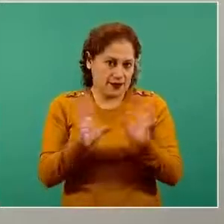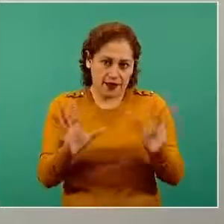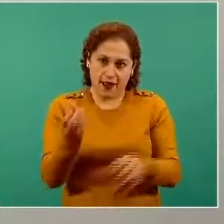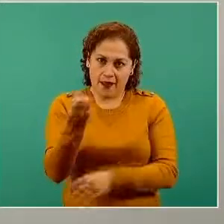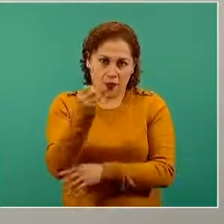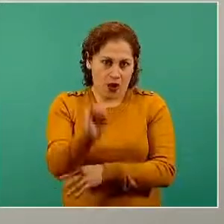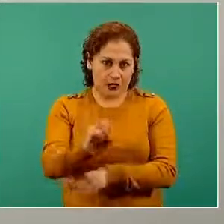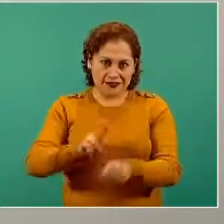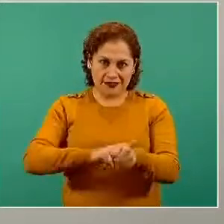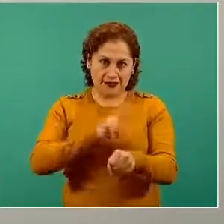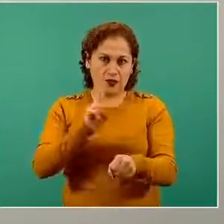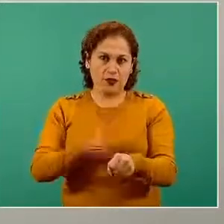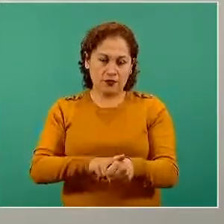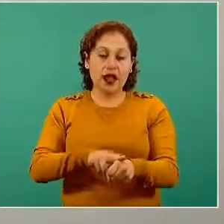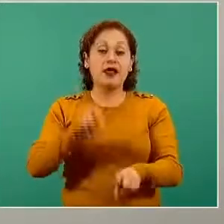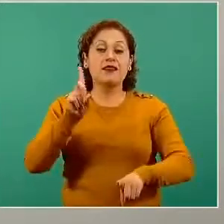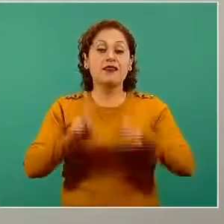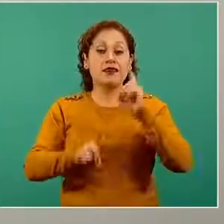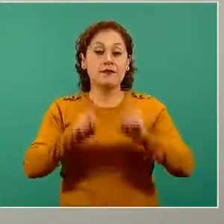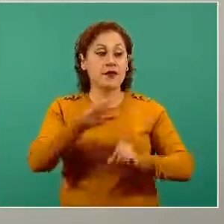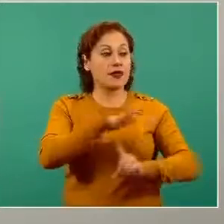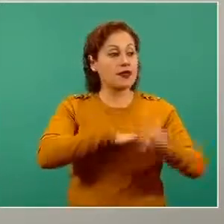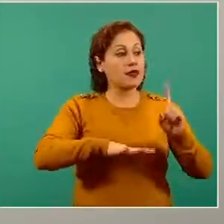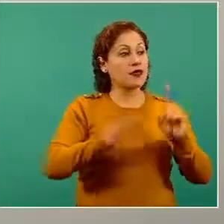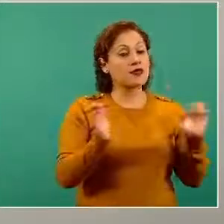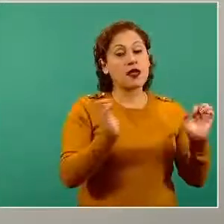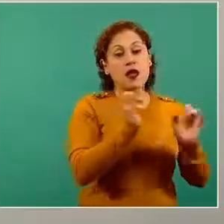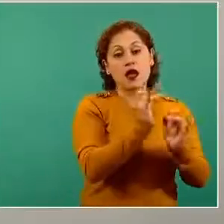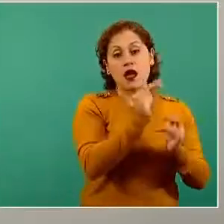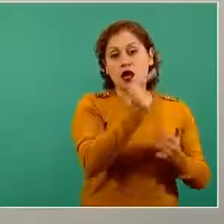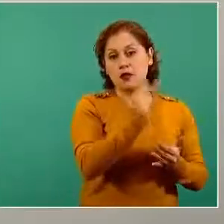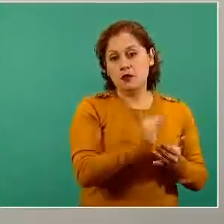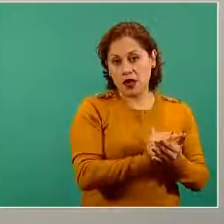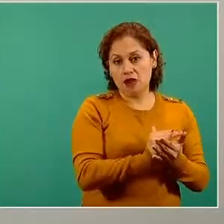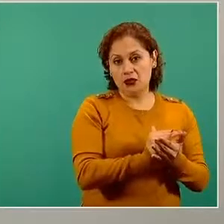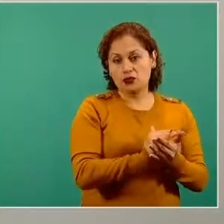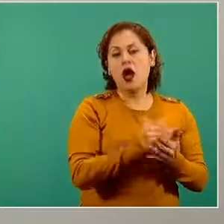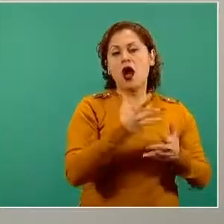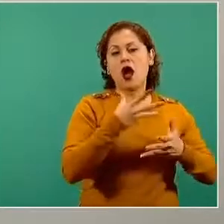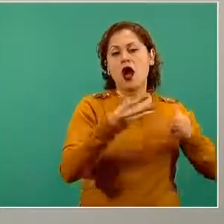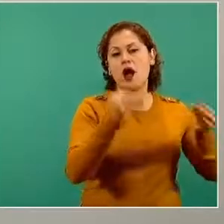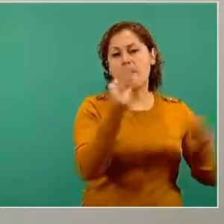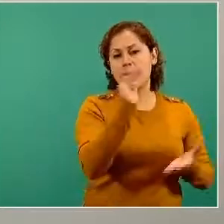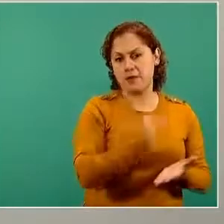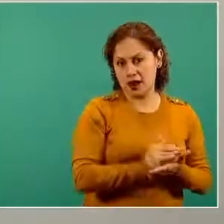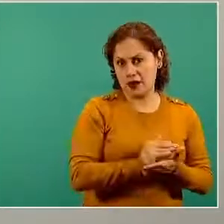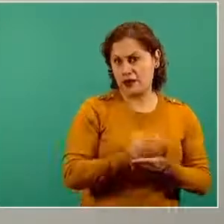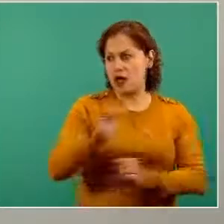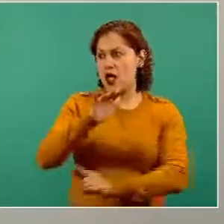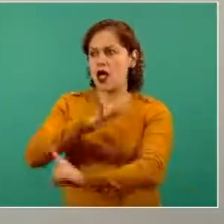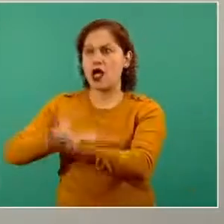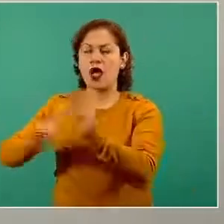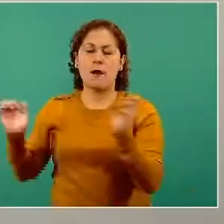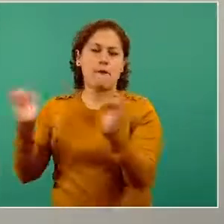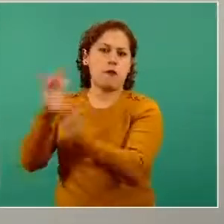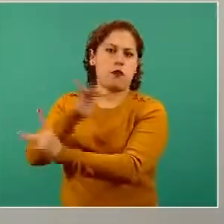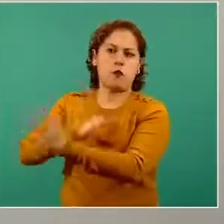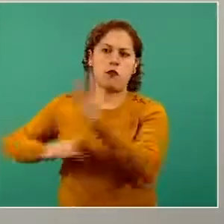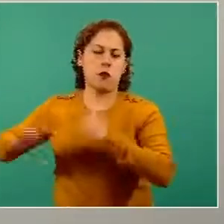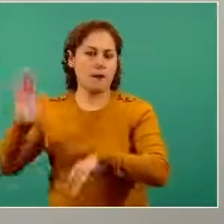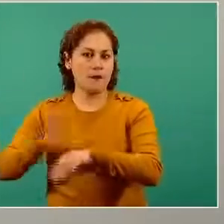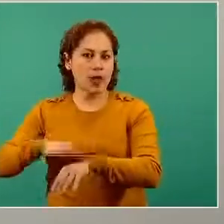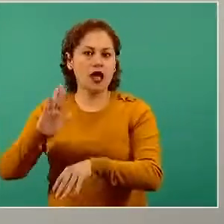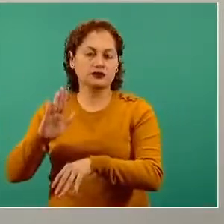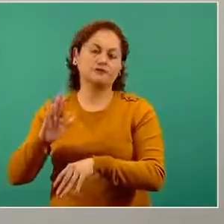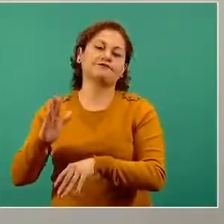vamos a tener un incremento de personas enfermas, vamos a tener un incremento de ese grupo de personas enfermas que va a desarrollar